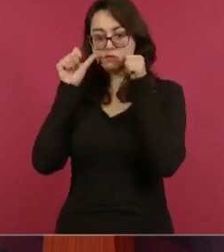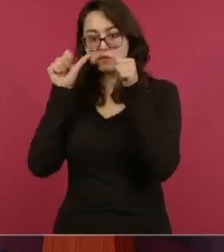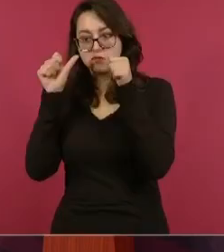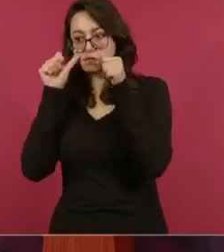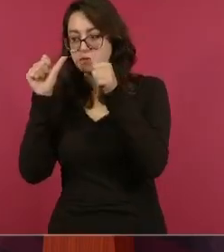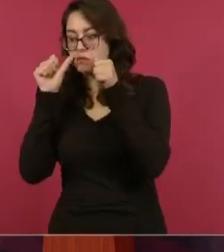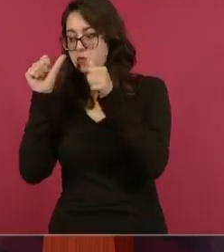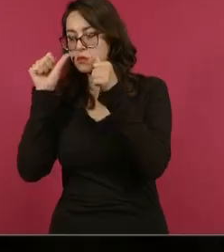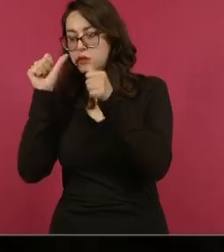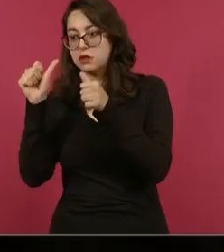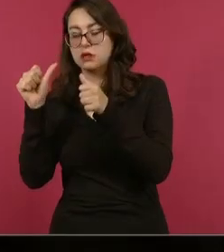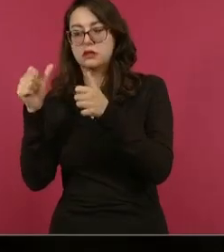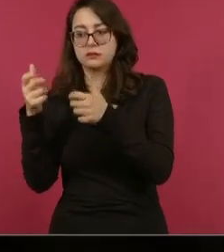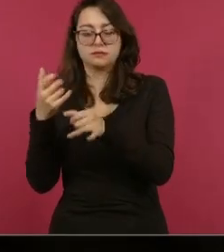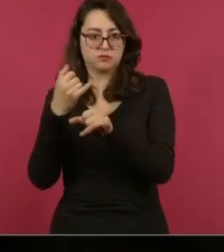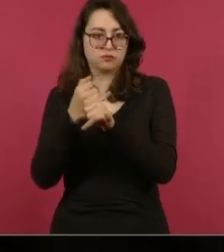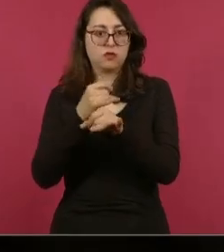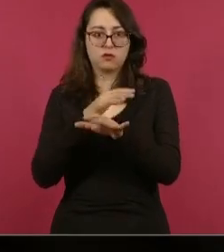Y ahora pues vamos